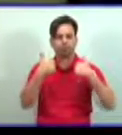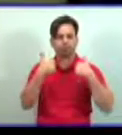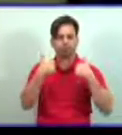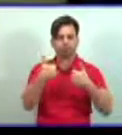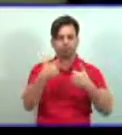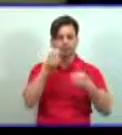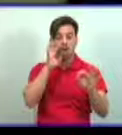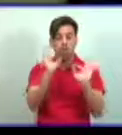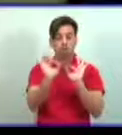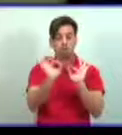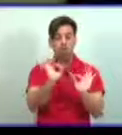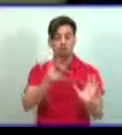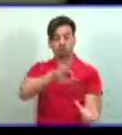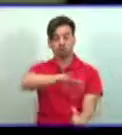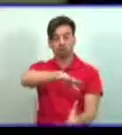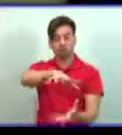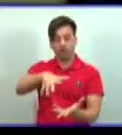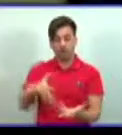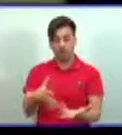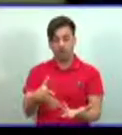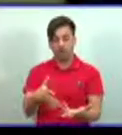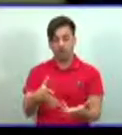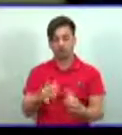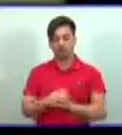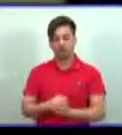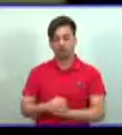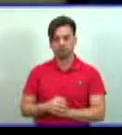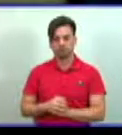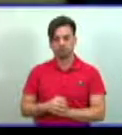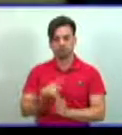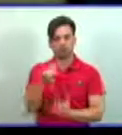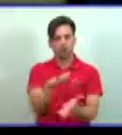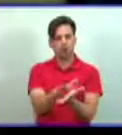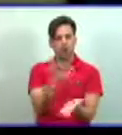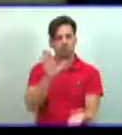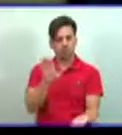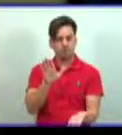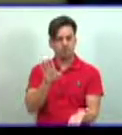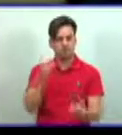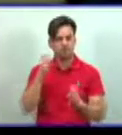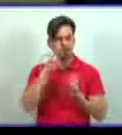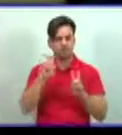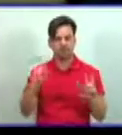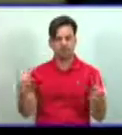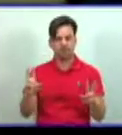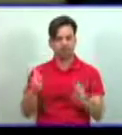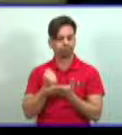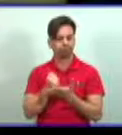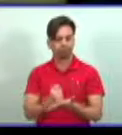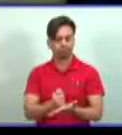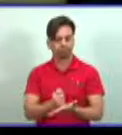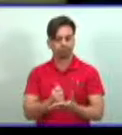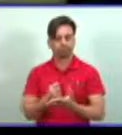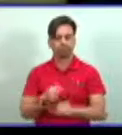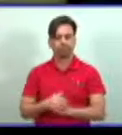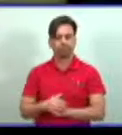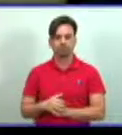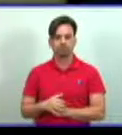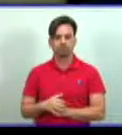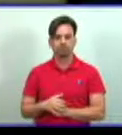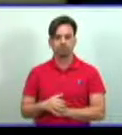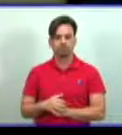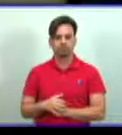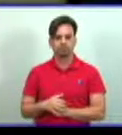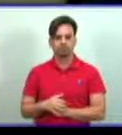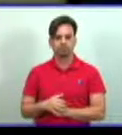específicamente con la contaminación atmosférica, no asumimos ese compromiso ante la vida, entonces tomaremos